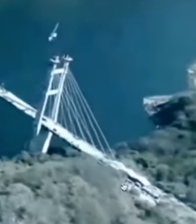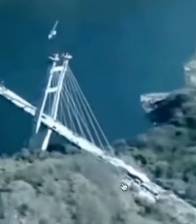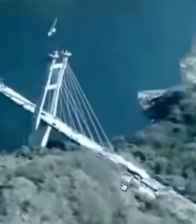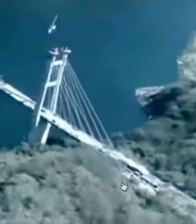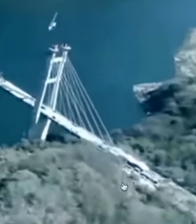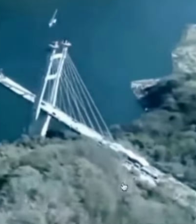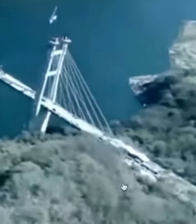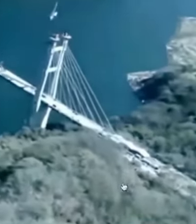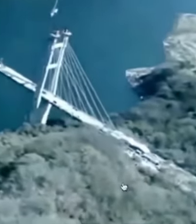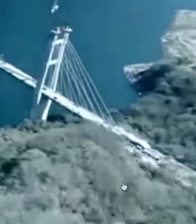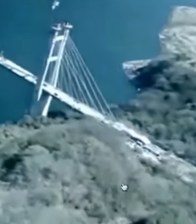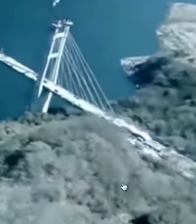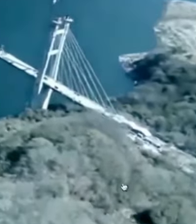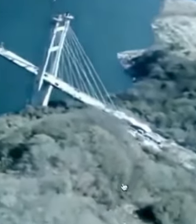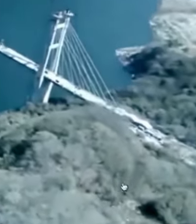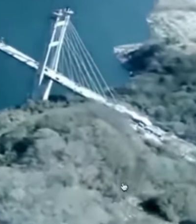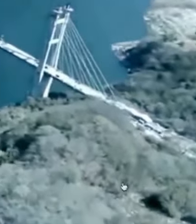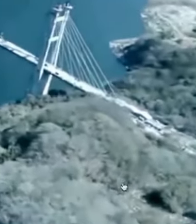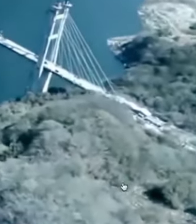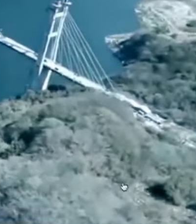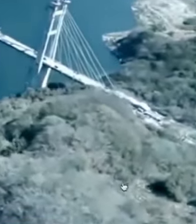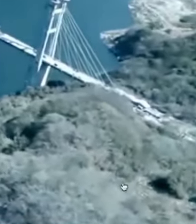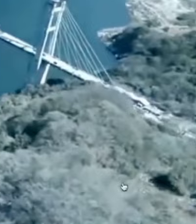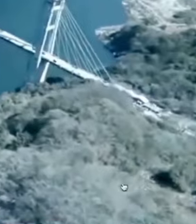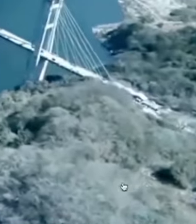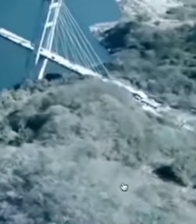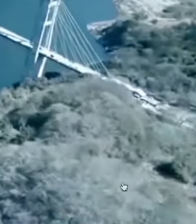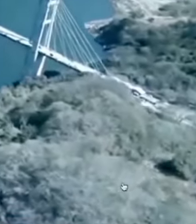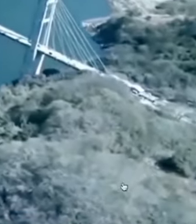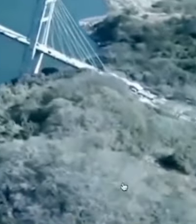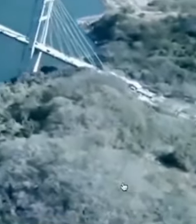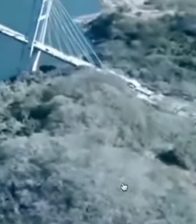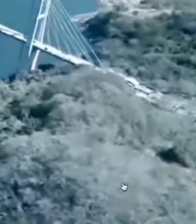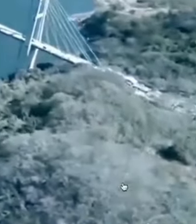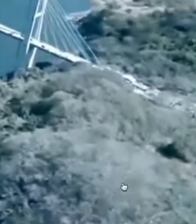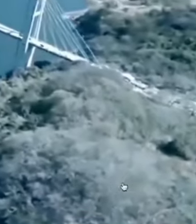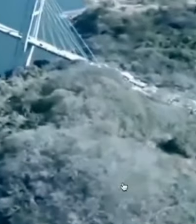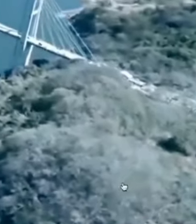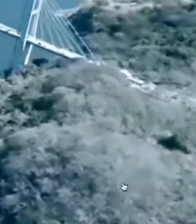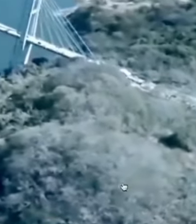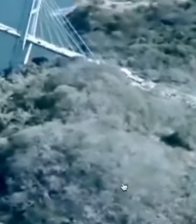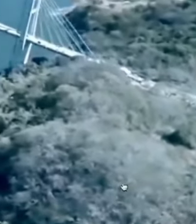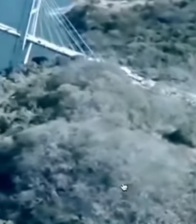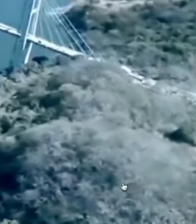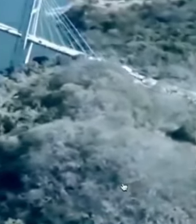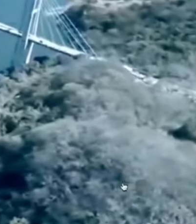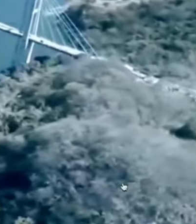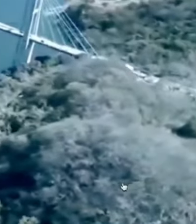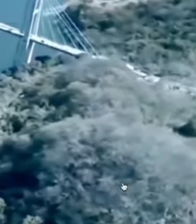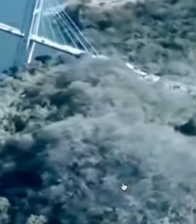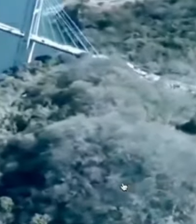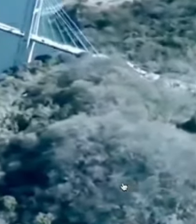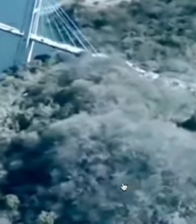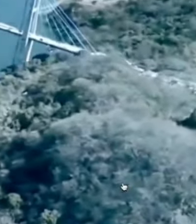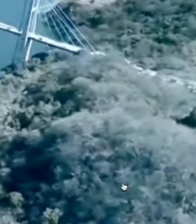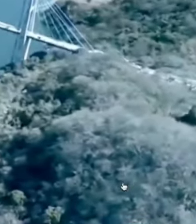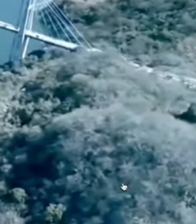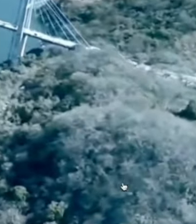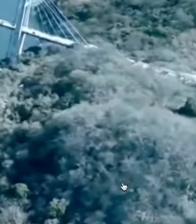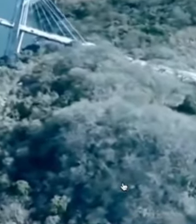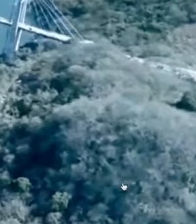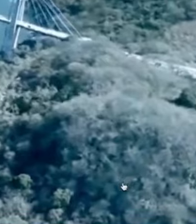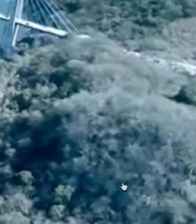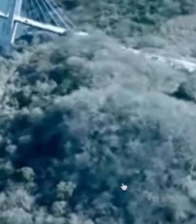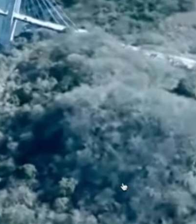avanzada, pero es un claro de casi 300 metros. Es el